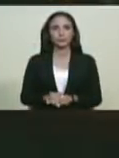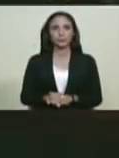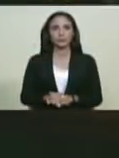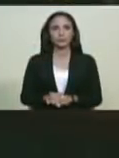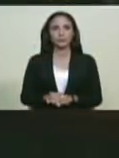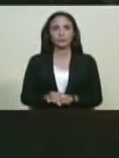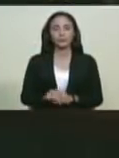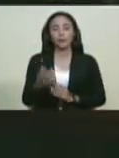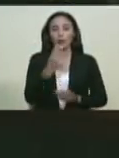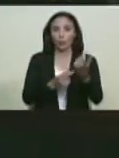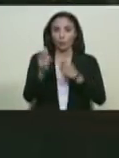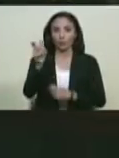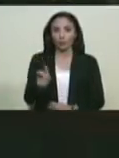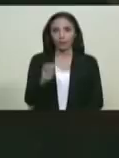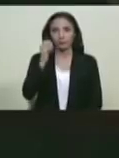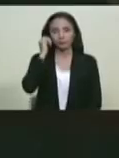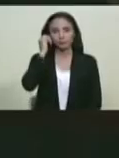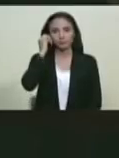economista